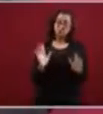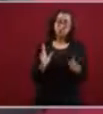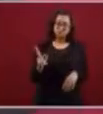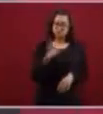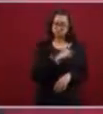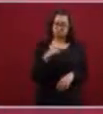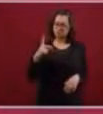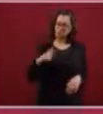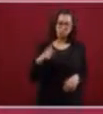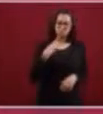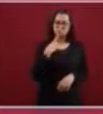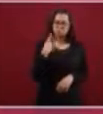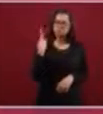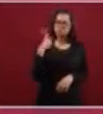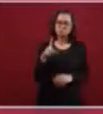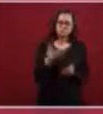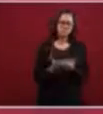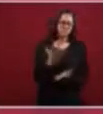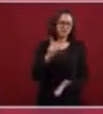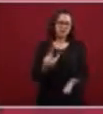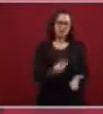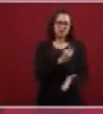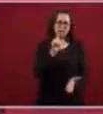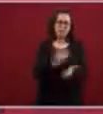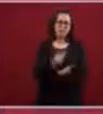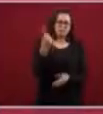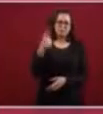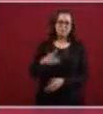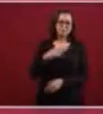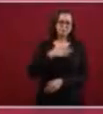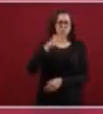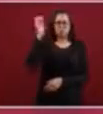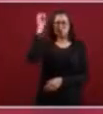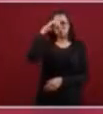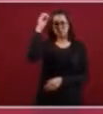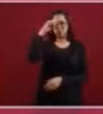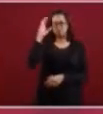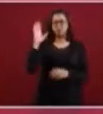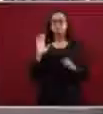que proceder de conformidad con la ley. Eso es lo que yo opino, pues, en este caso.